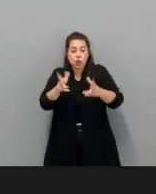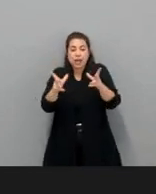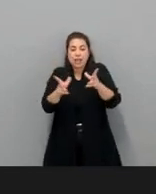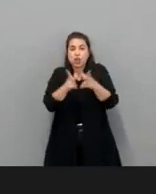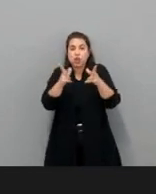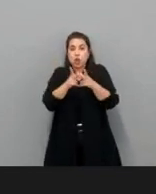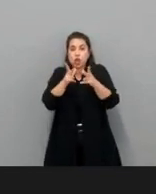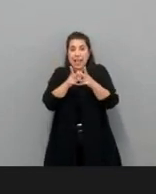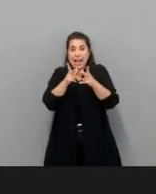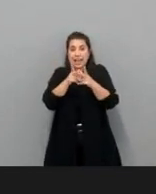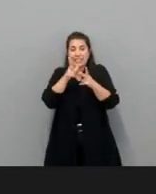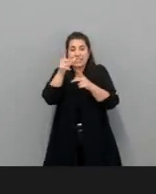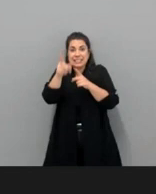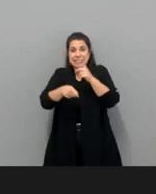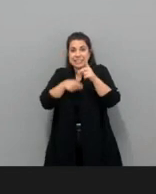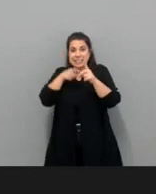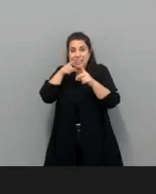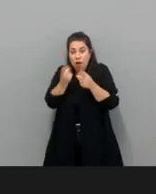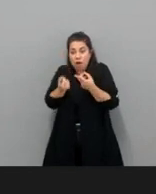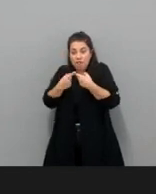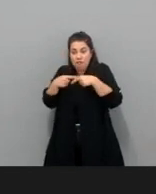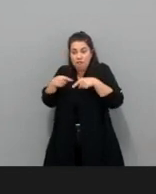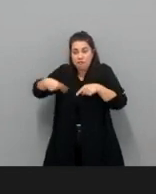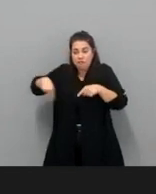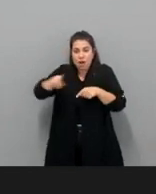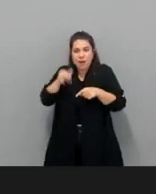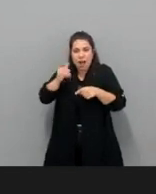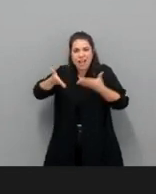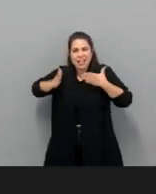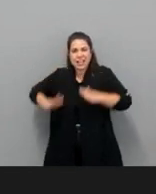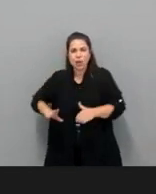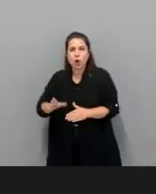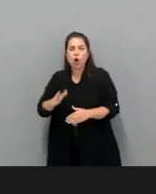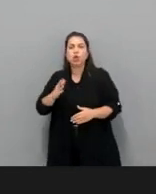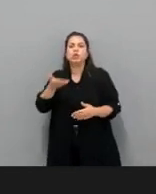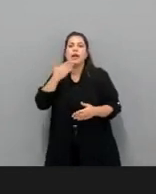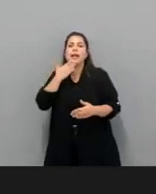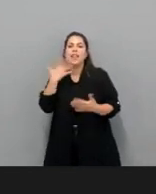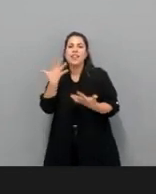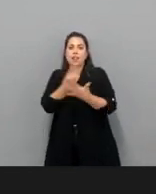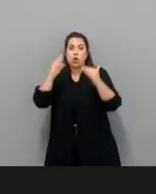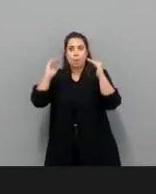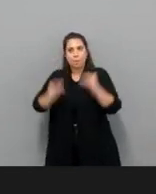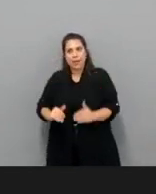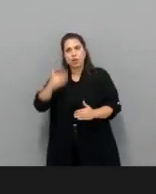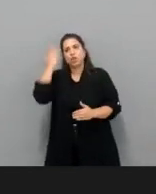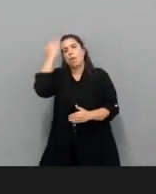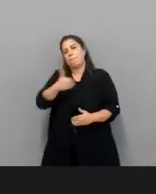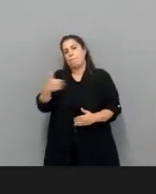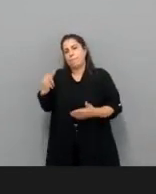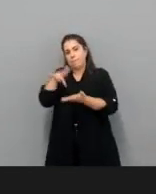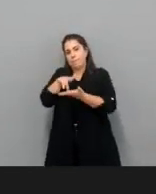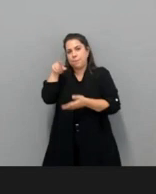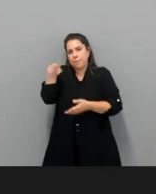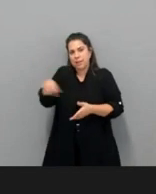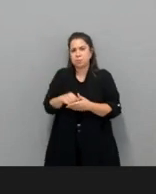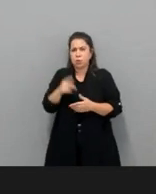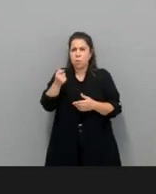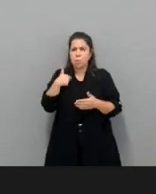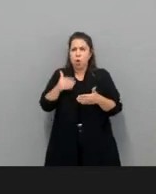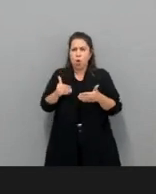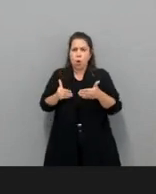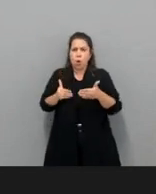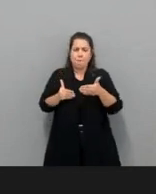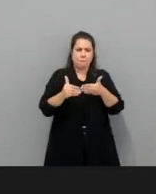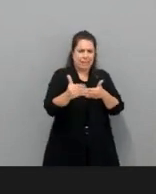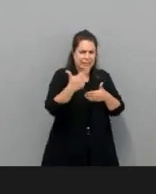familias de menores con parálisis cerebral, pero sí es cierto que vamos a llevarlo un poquito más allá.